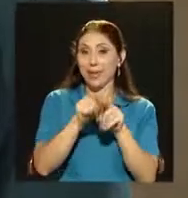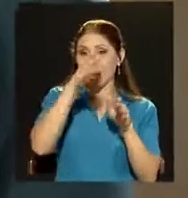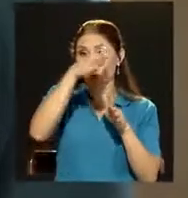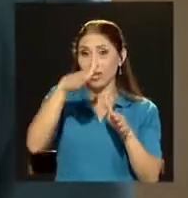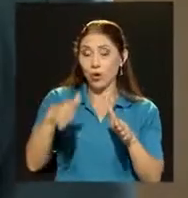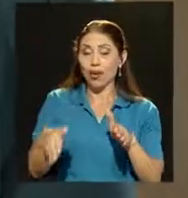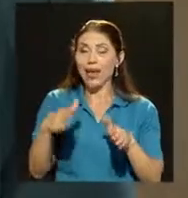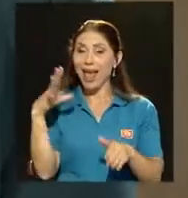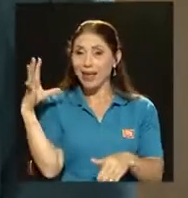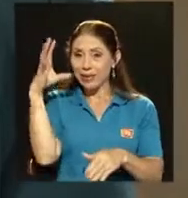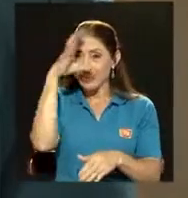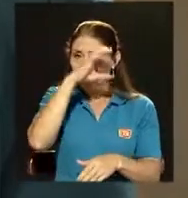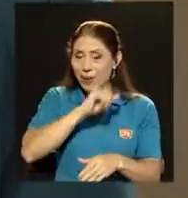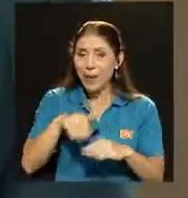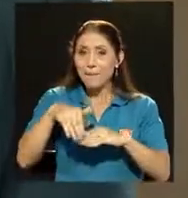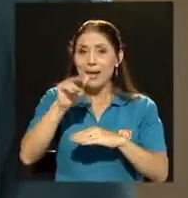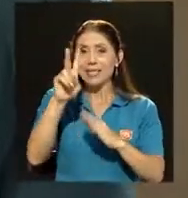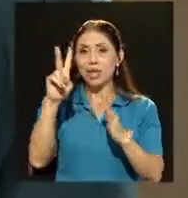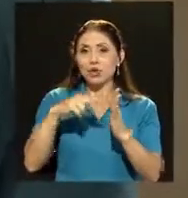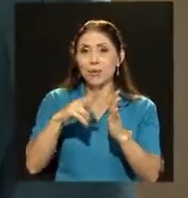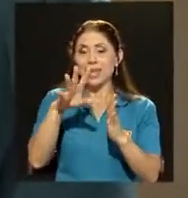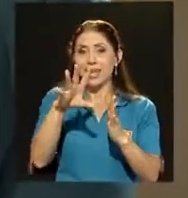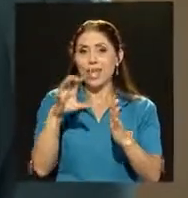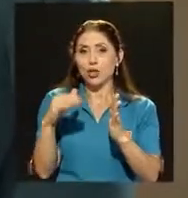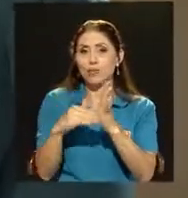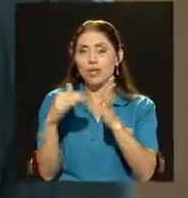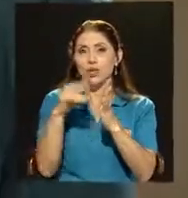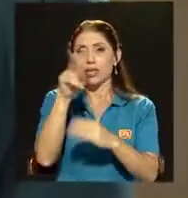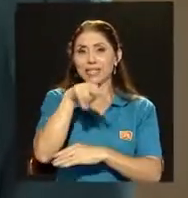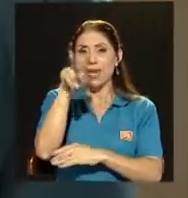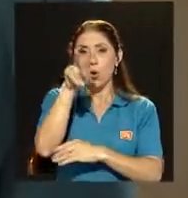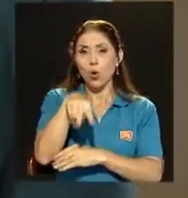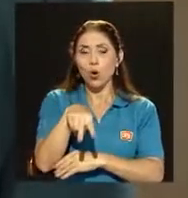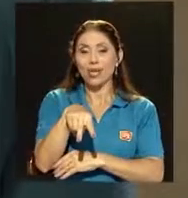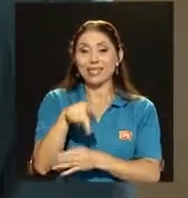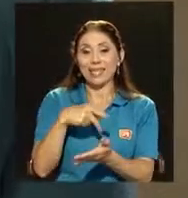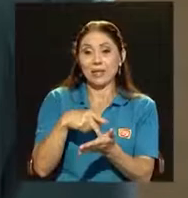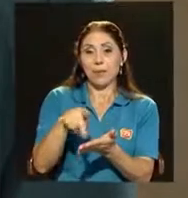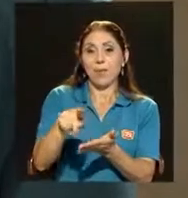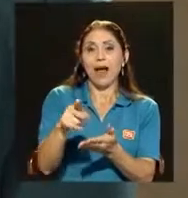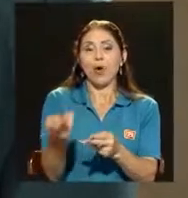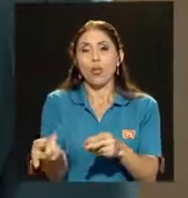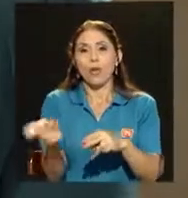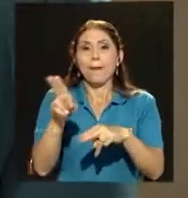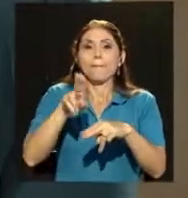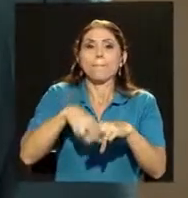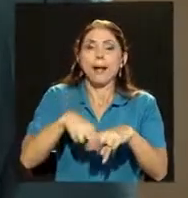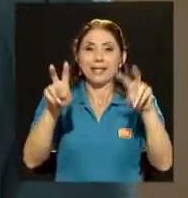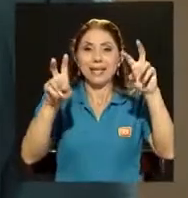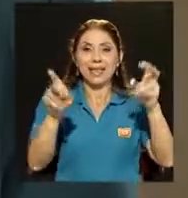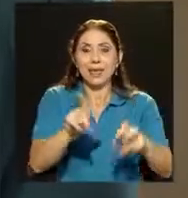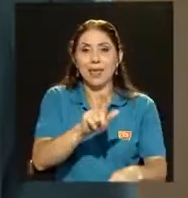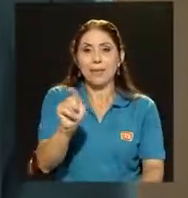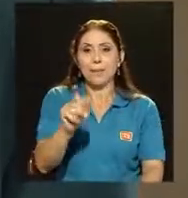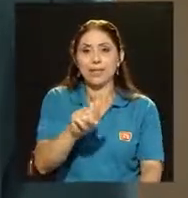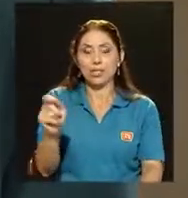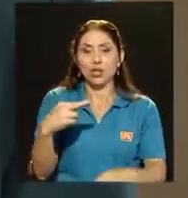2.500 millones de colones pagados de más en materia de pensiones a